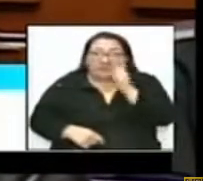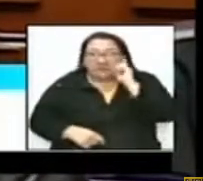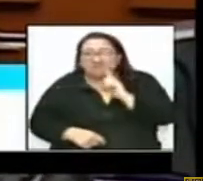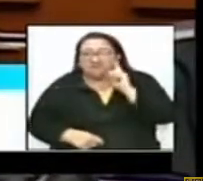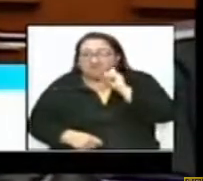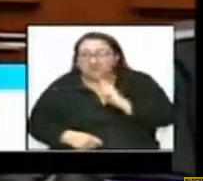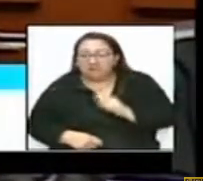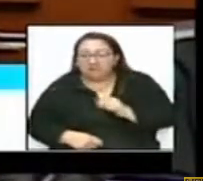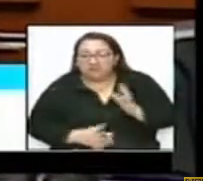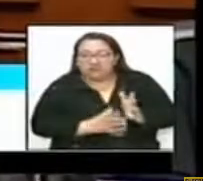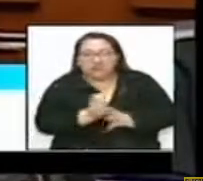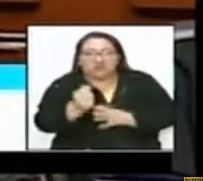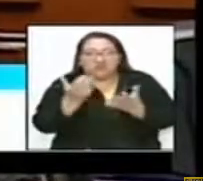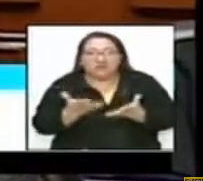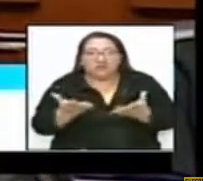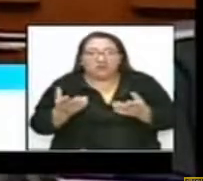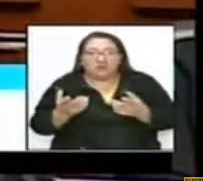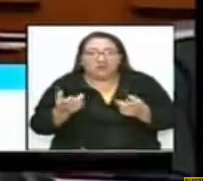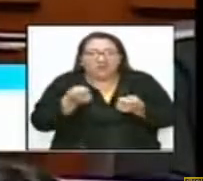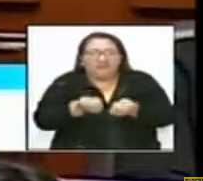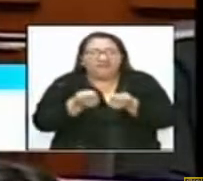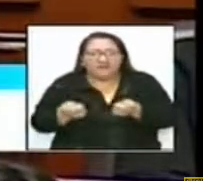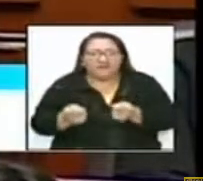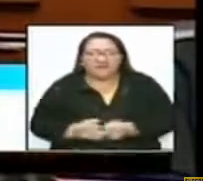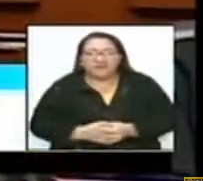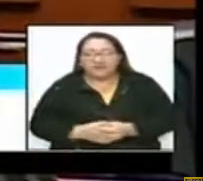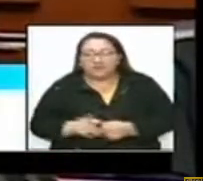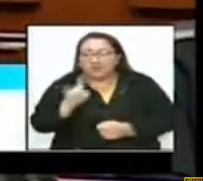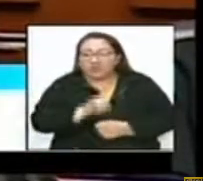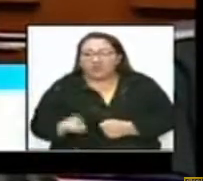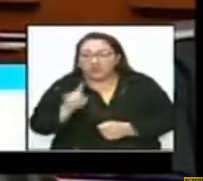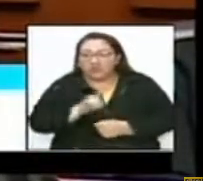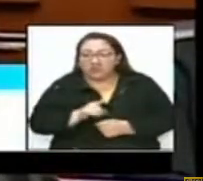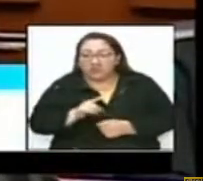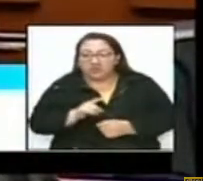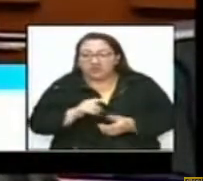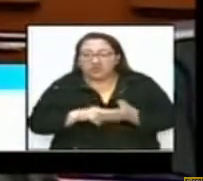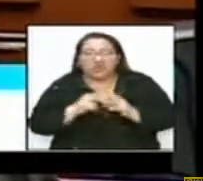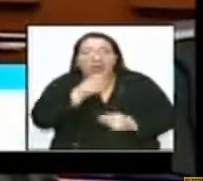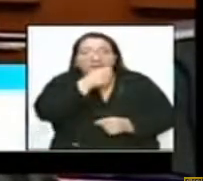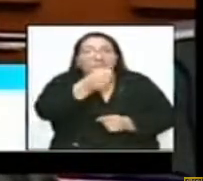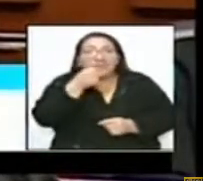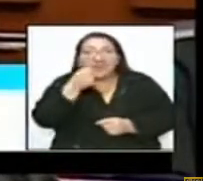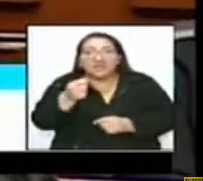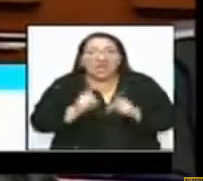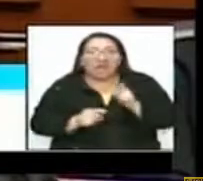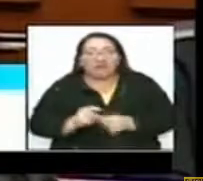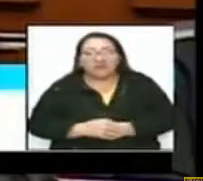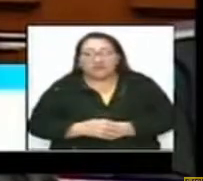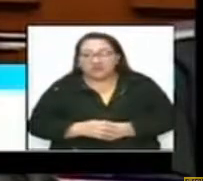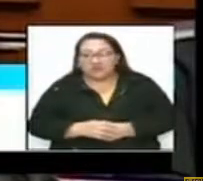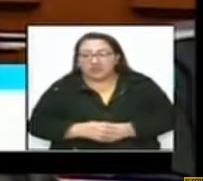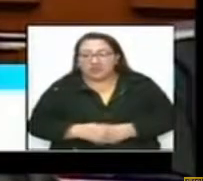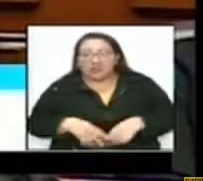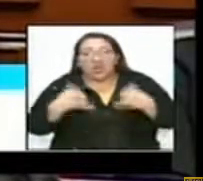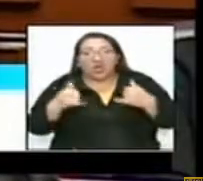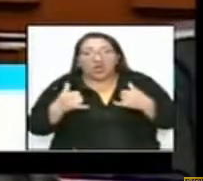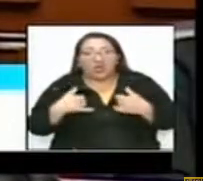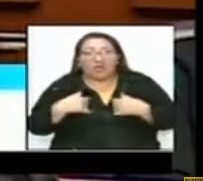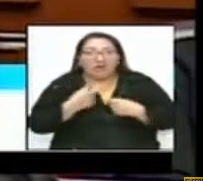de llevar las cosas a la presión utilizando a la oligarquía de la prensa que juega como